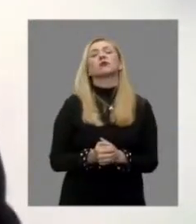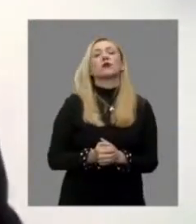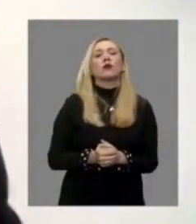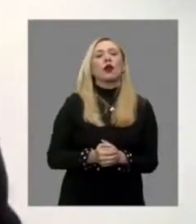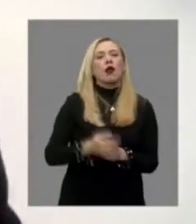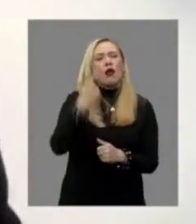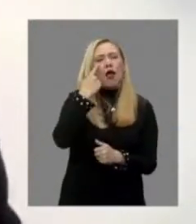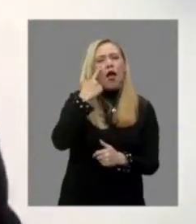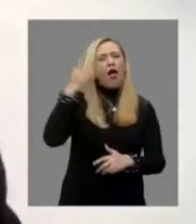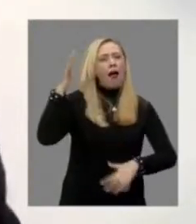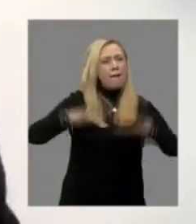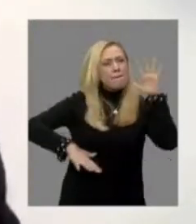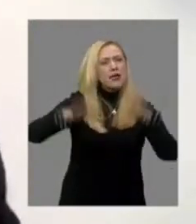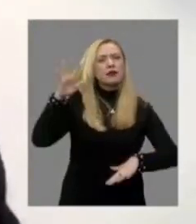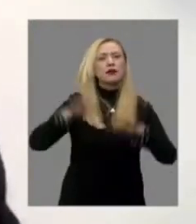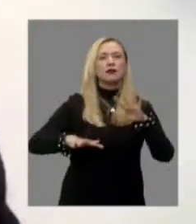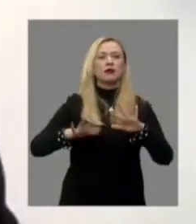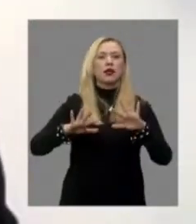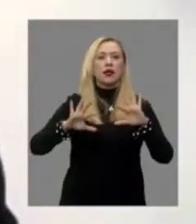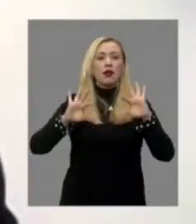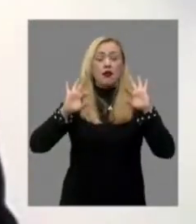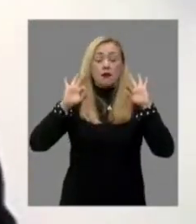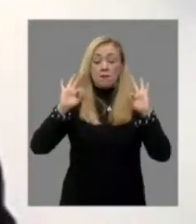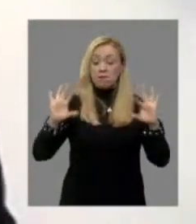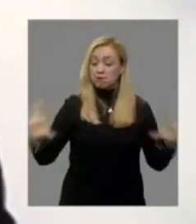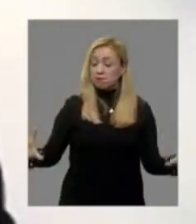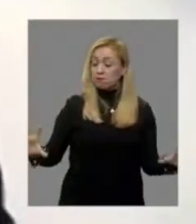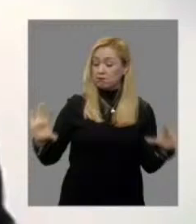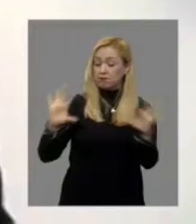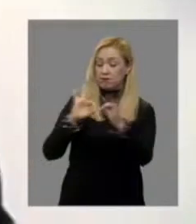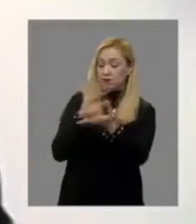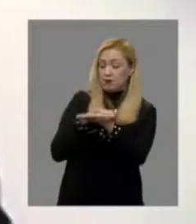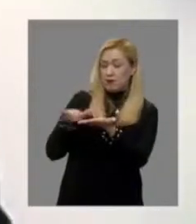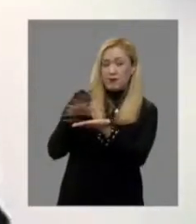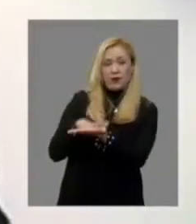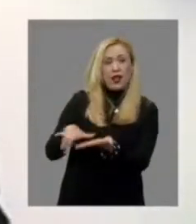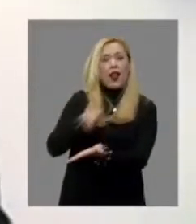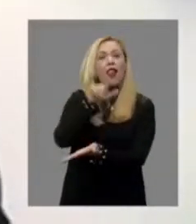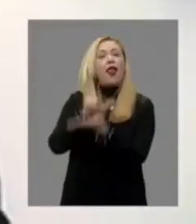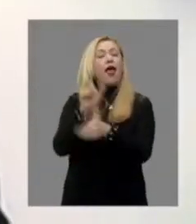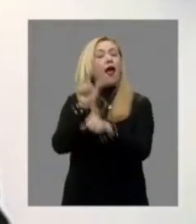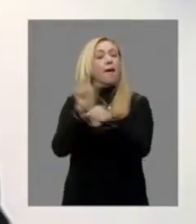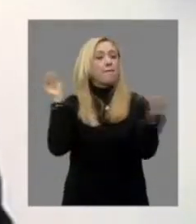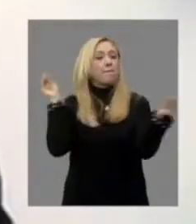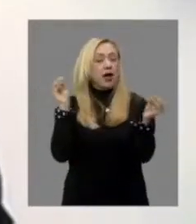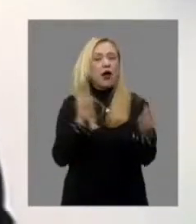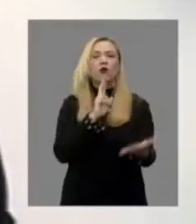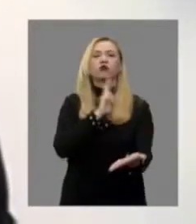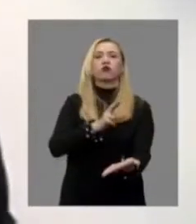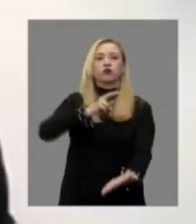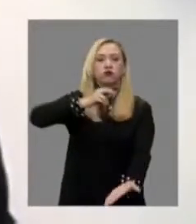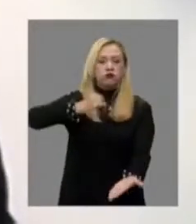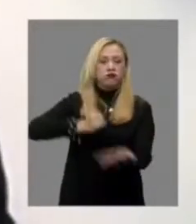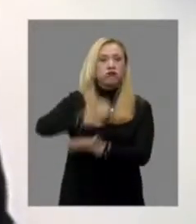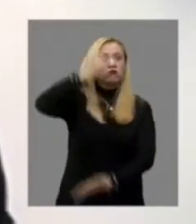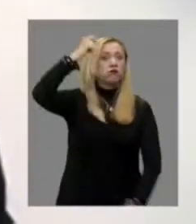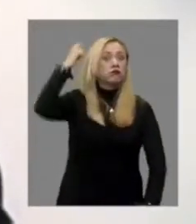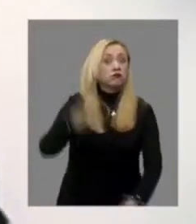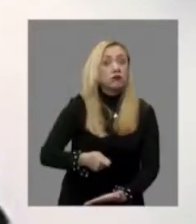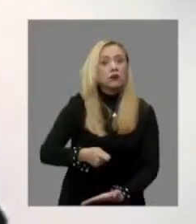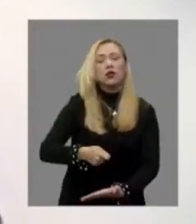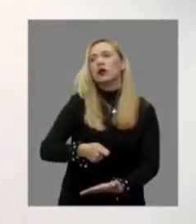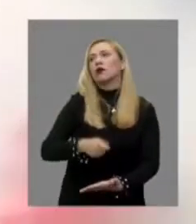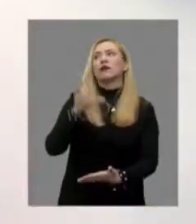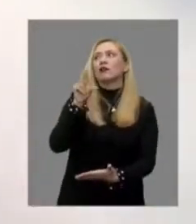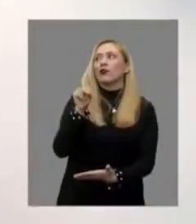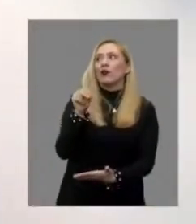muchas veces la literalidad en la ley de amparo respecto a las sentencias no nos da una solución, no le da